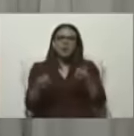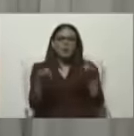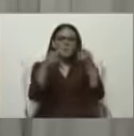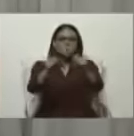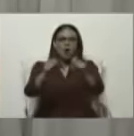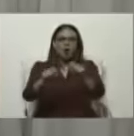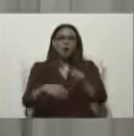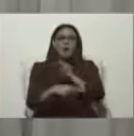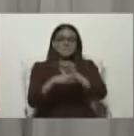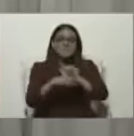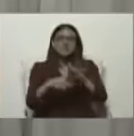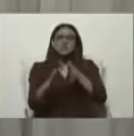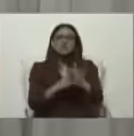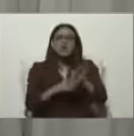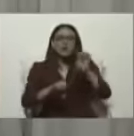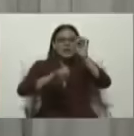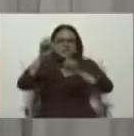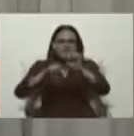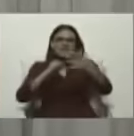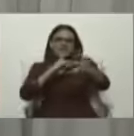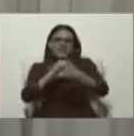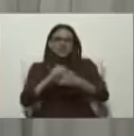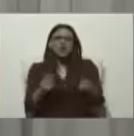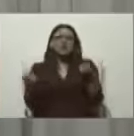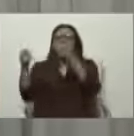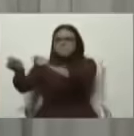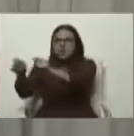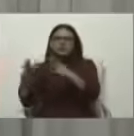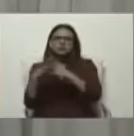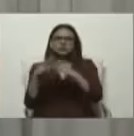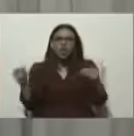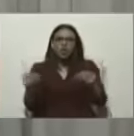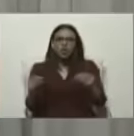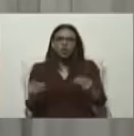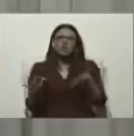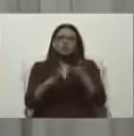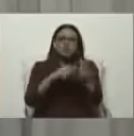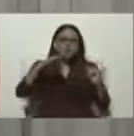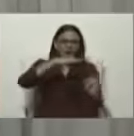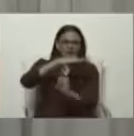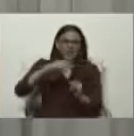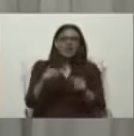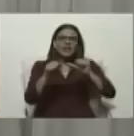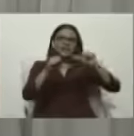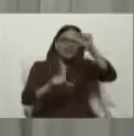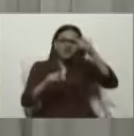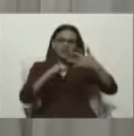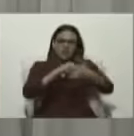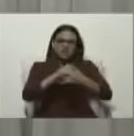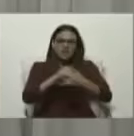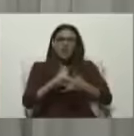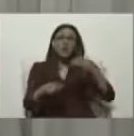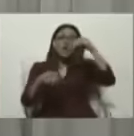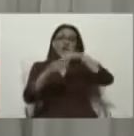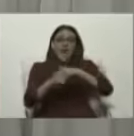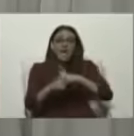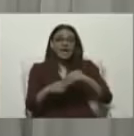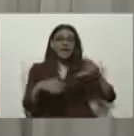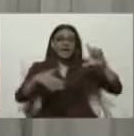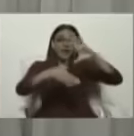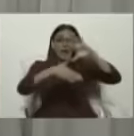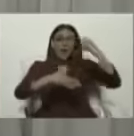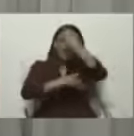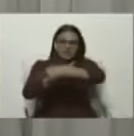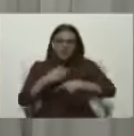Ministerio de Ciencia y Tecnología lo cerró. El más importante Instituto de Desarrollo Científico y Tecnológico de América Latina lo cerró.